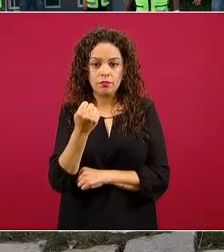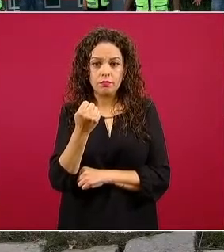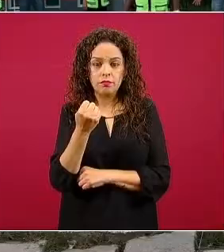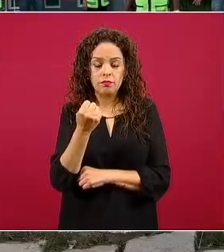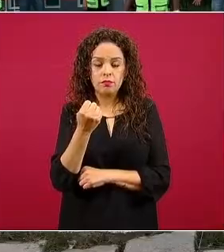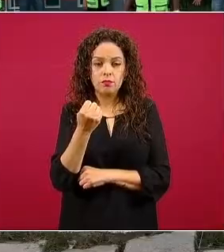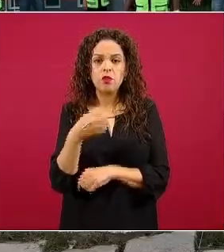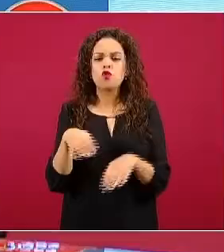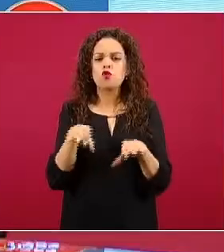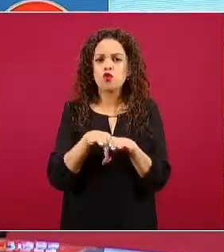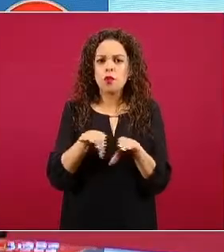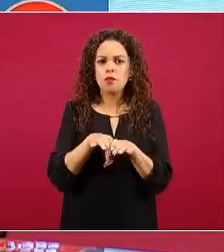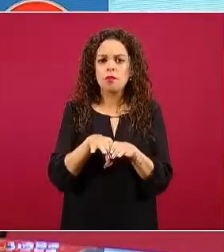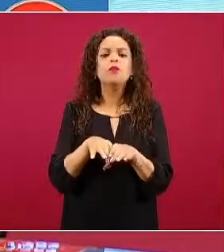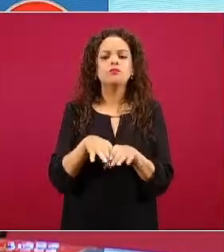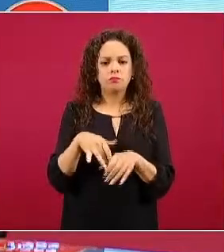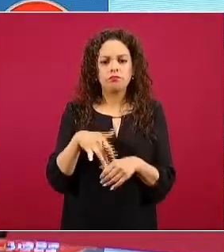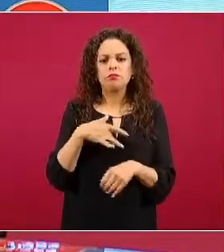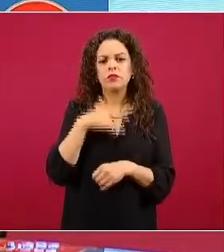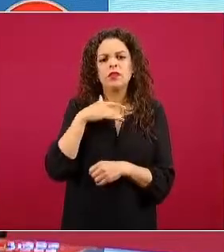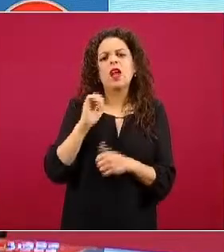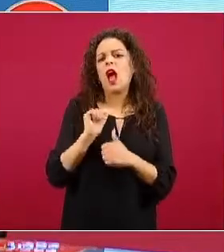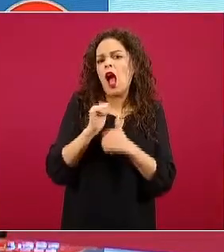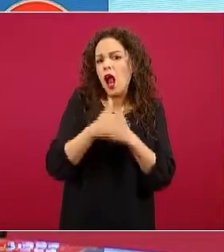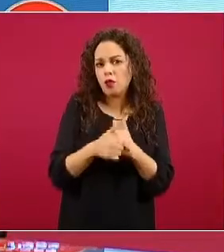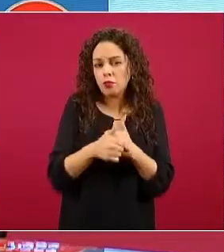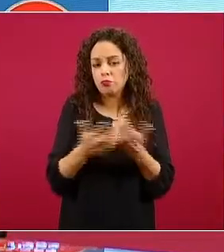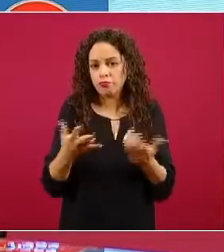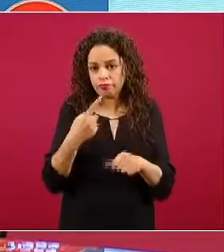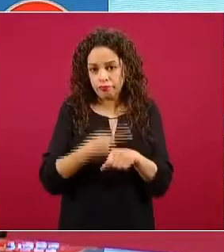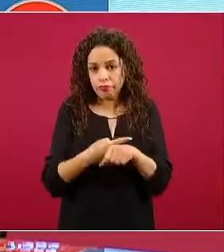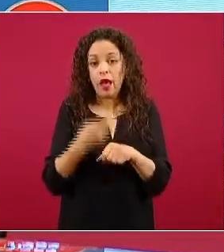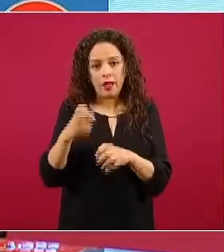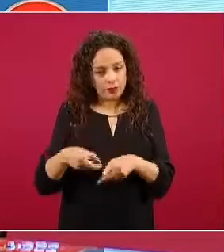con algún factor, ¿sí?